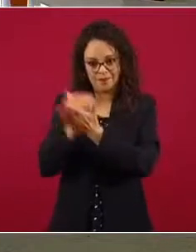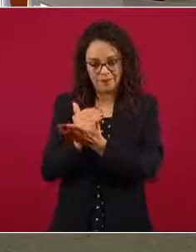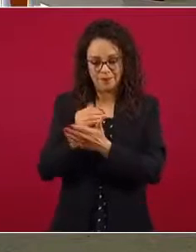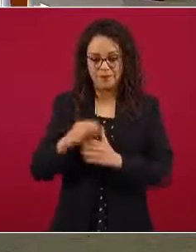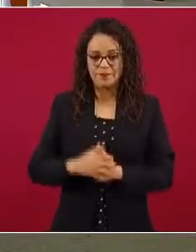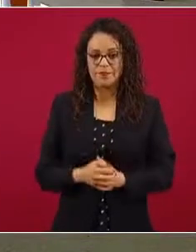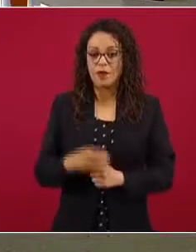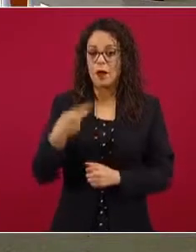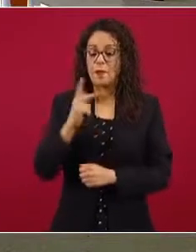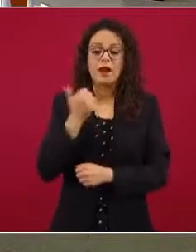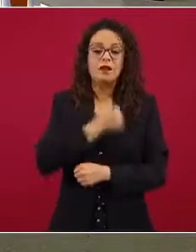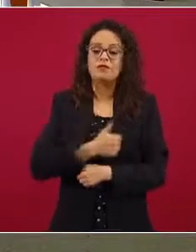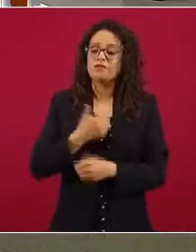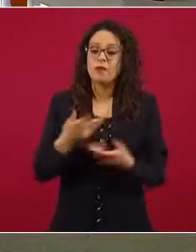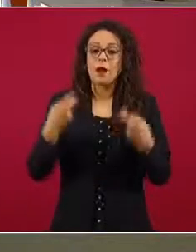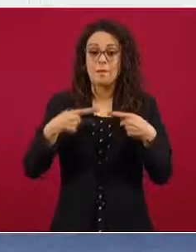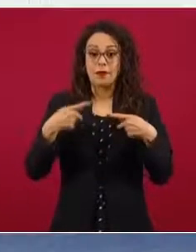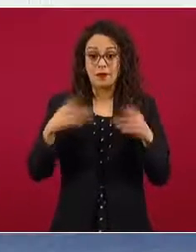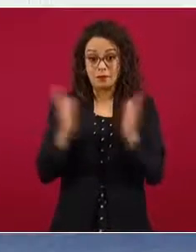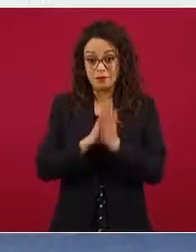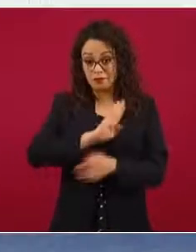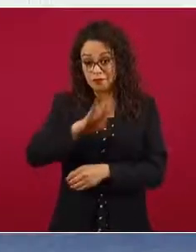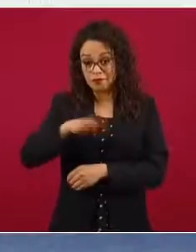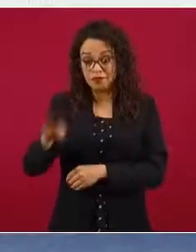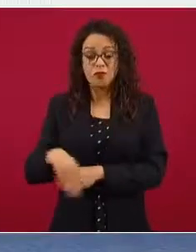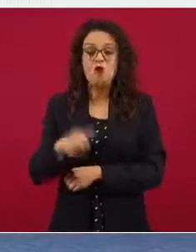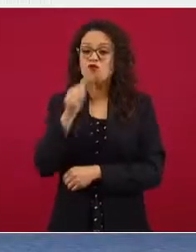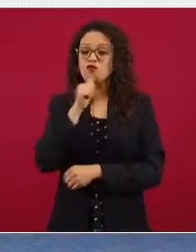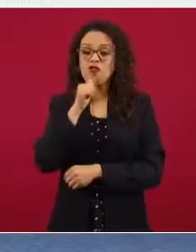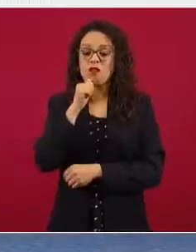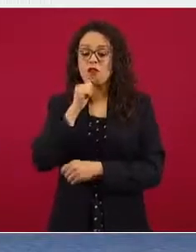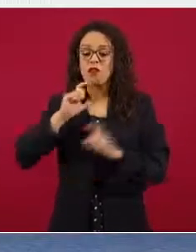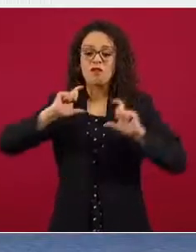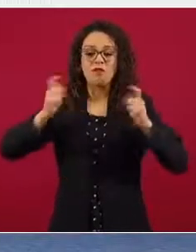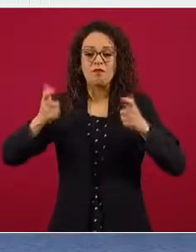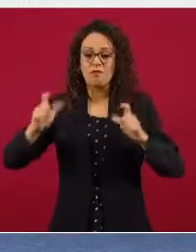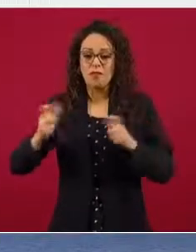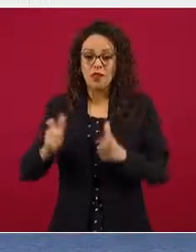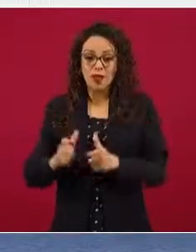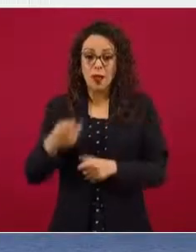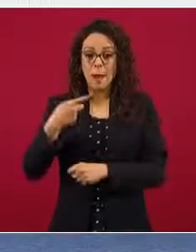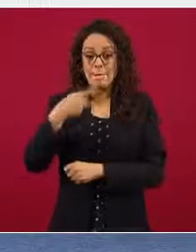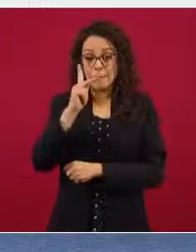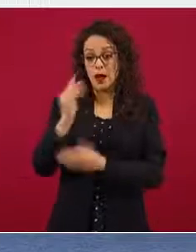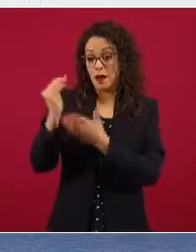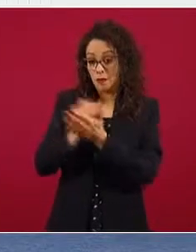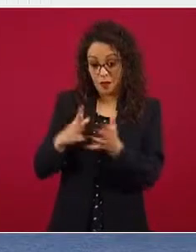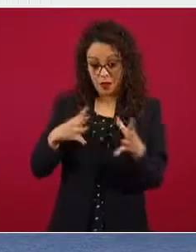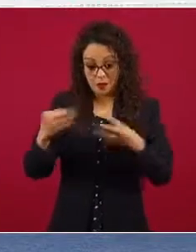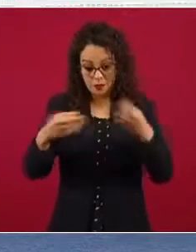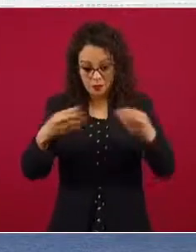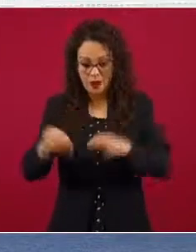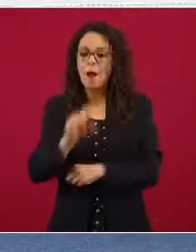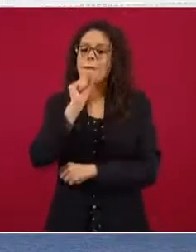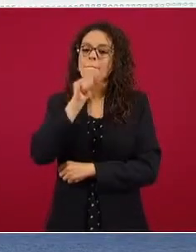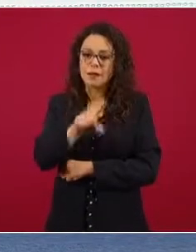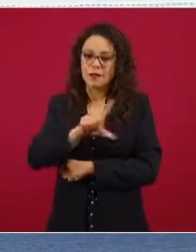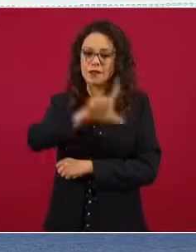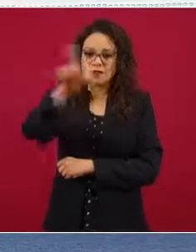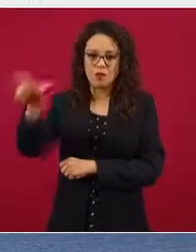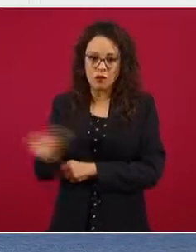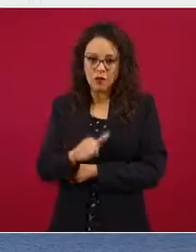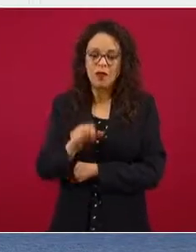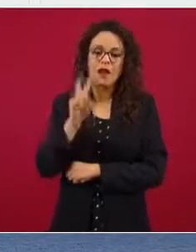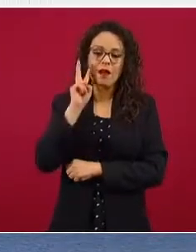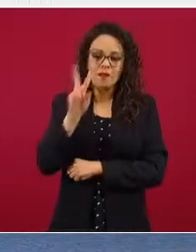no disminuyen, pero si se reduce el número de casos, reducirá la mortalidad también. Todavía estamos en